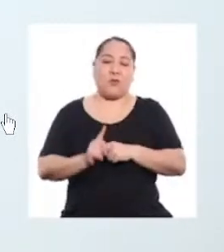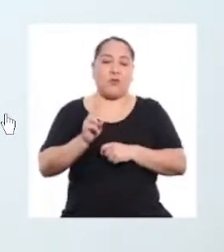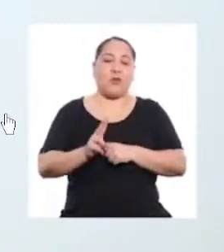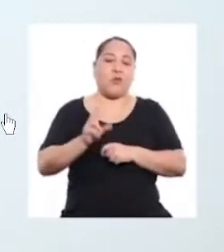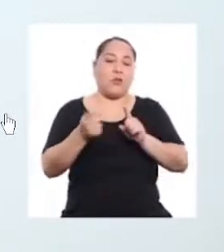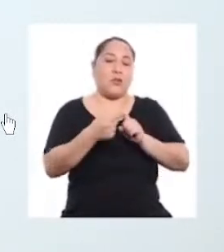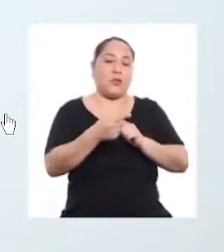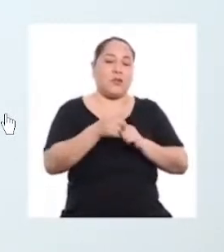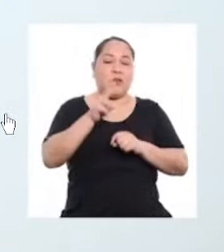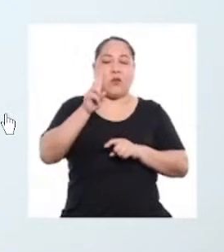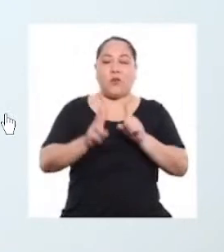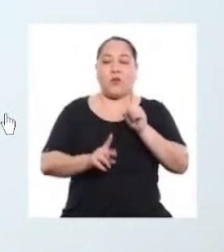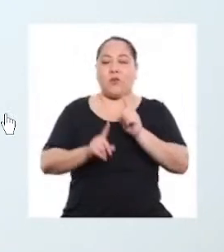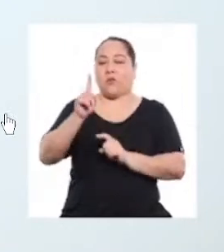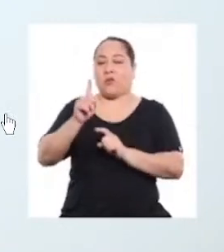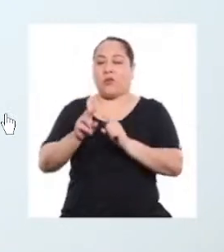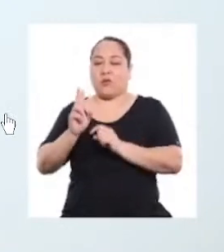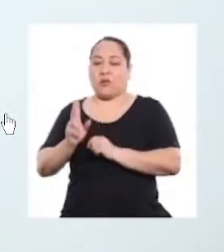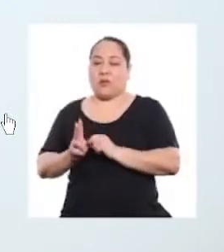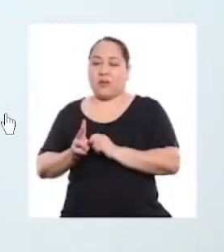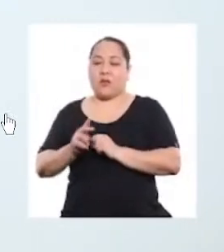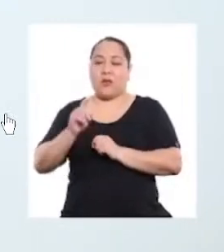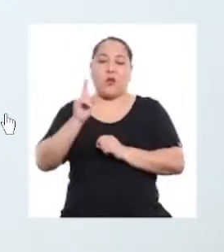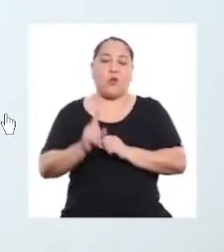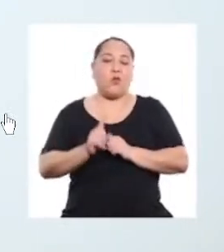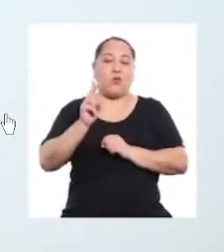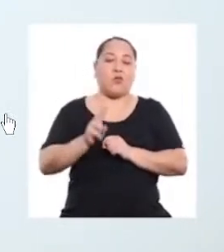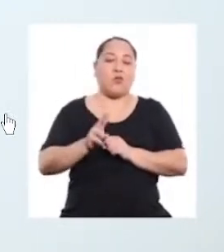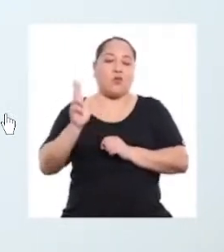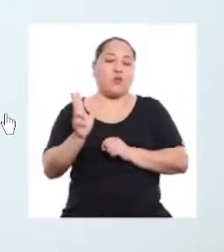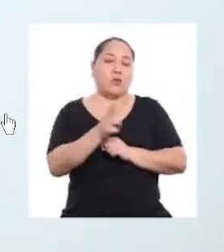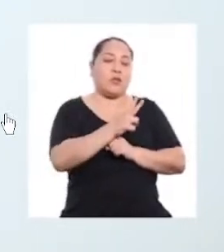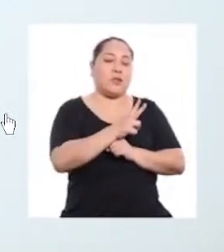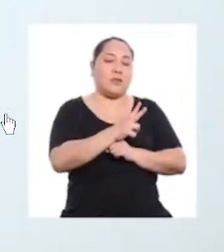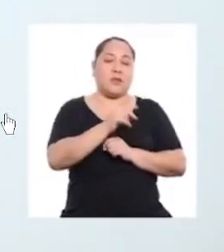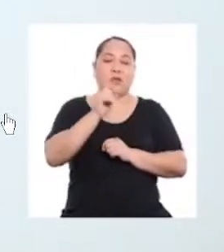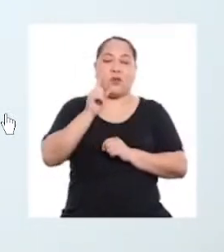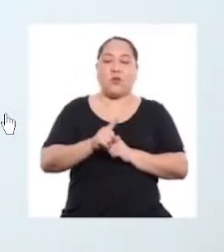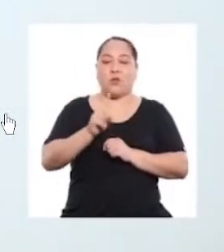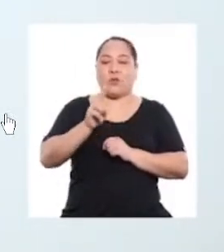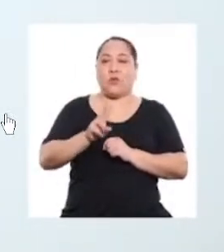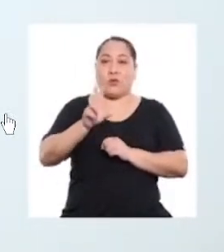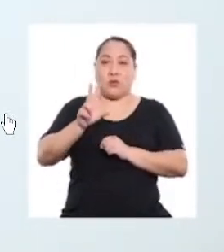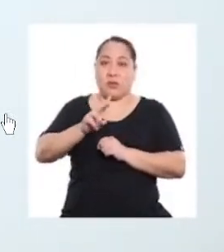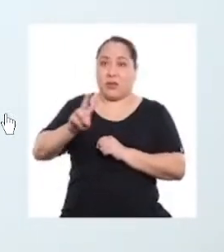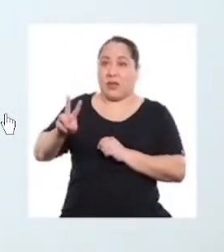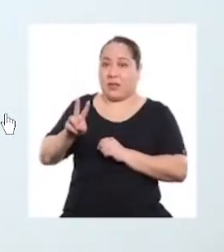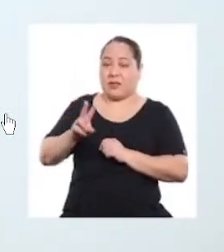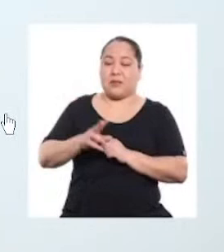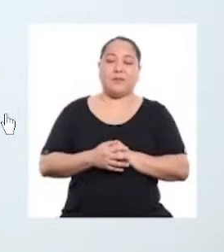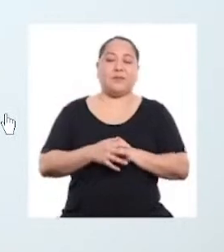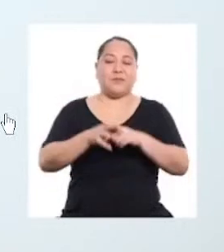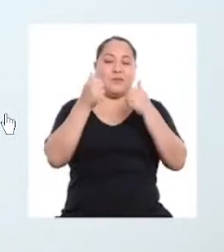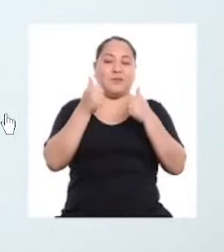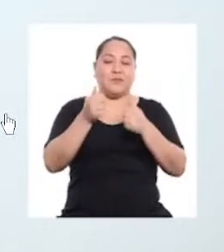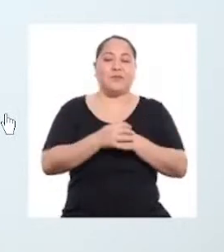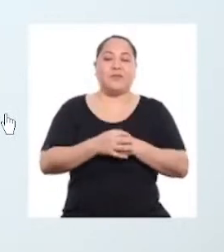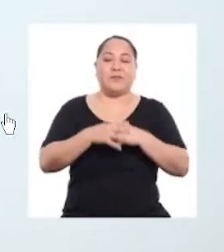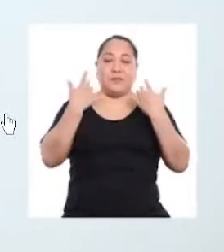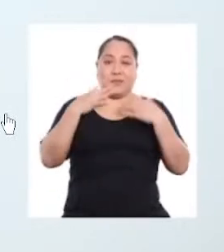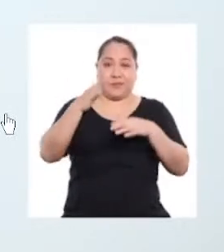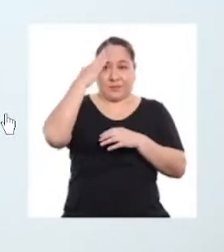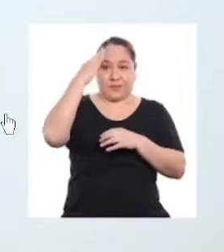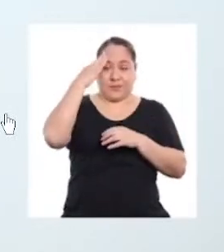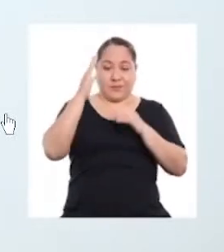1, 2, 3. 1, 2, 3. 1, 2, 3. 1, 2, 3. Muy bien. Ahora